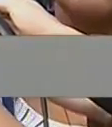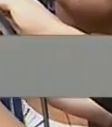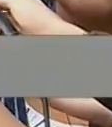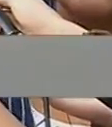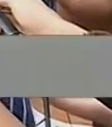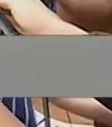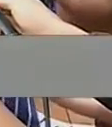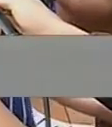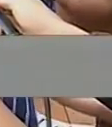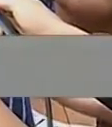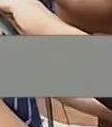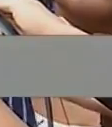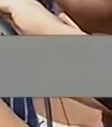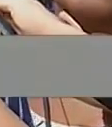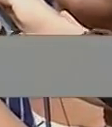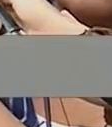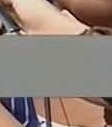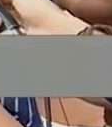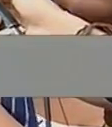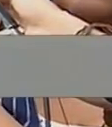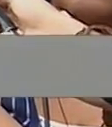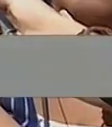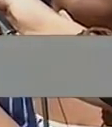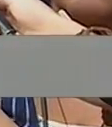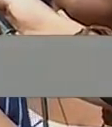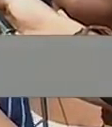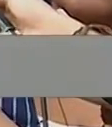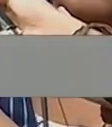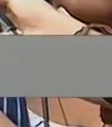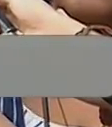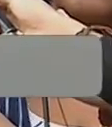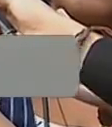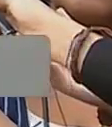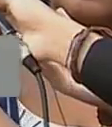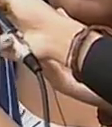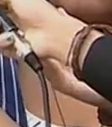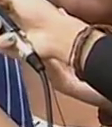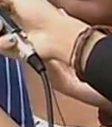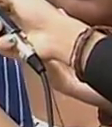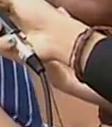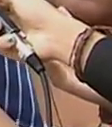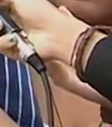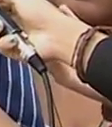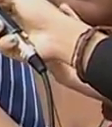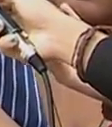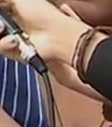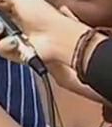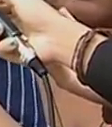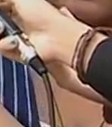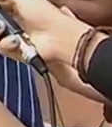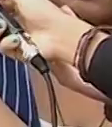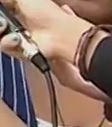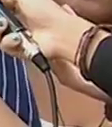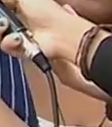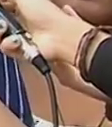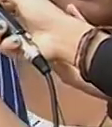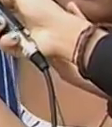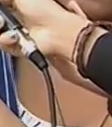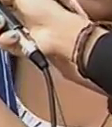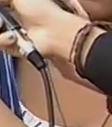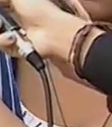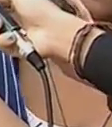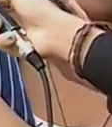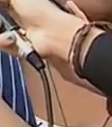y nos dará la posibilidad de trabajar en lo internacional con el oro para que Venezuela pueda superar